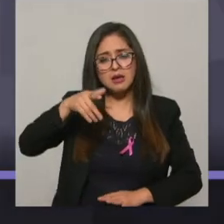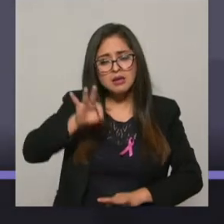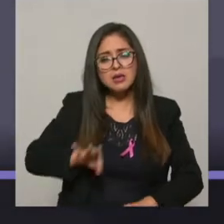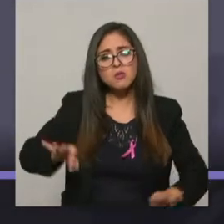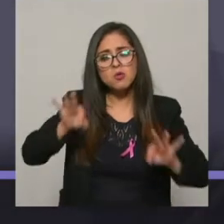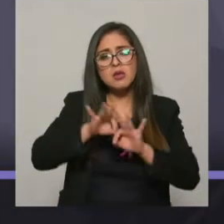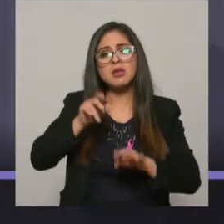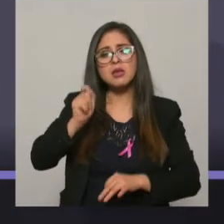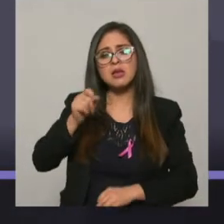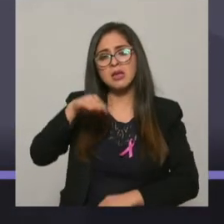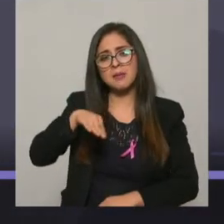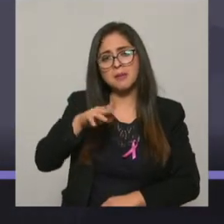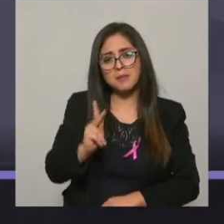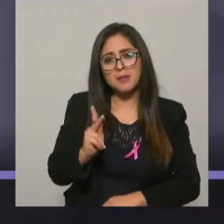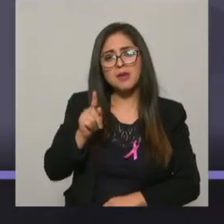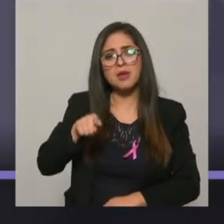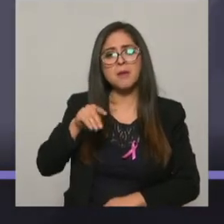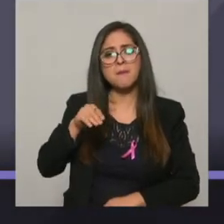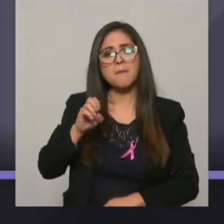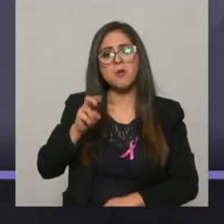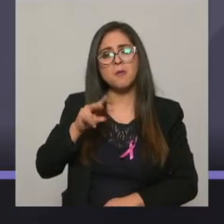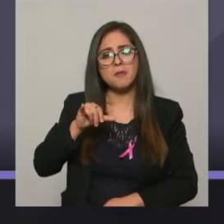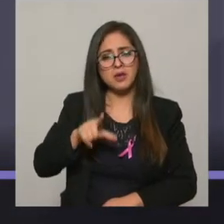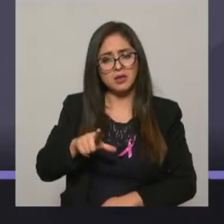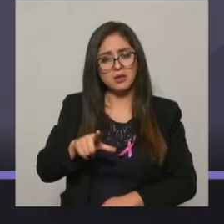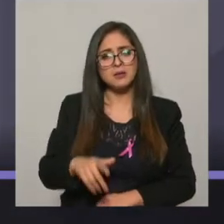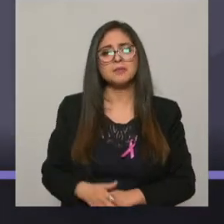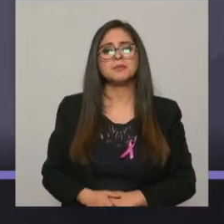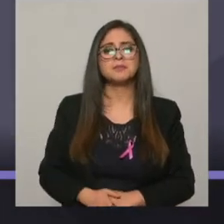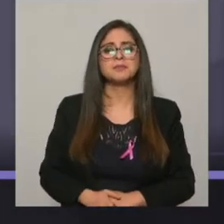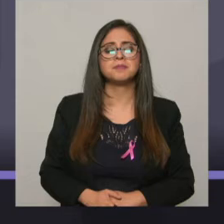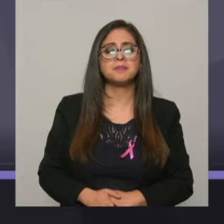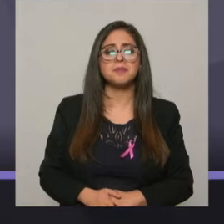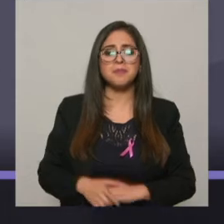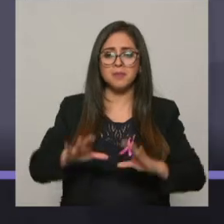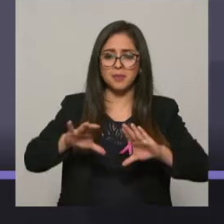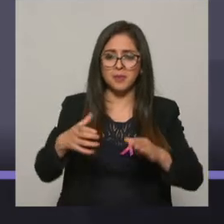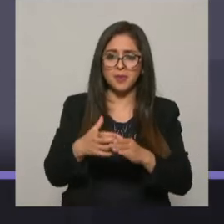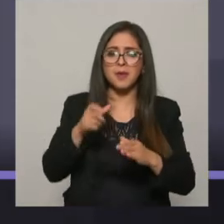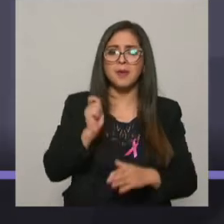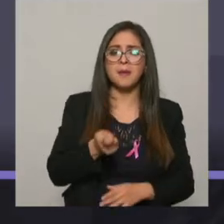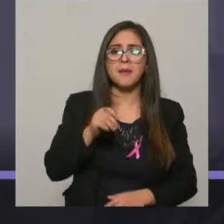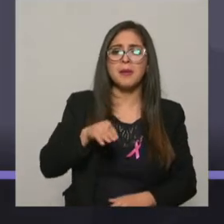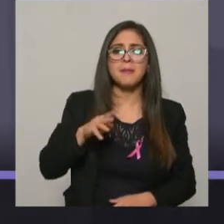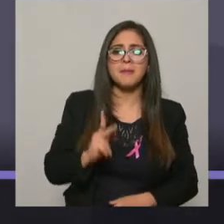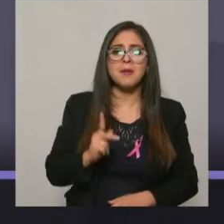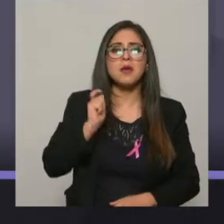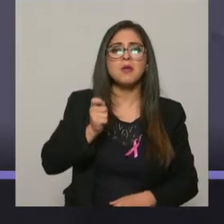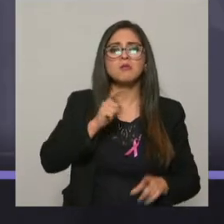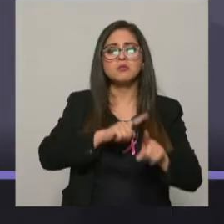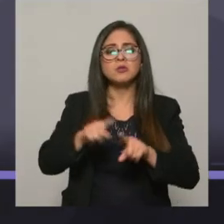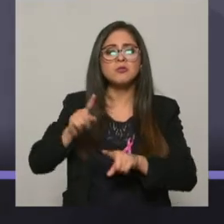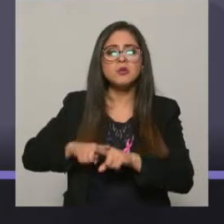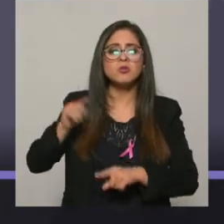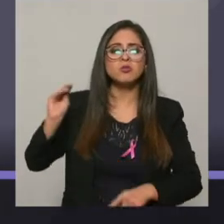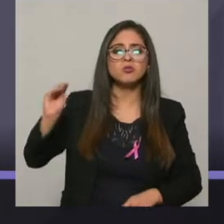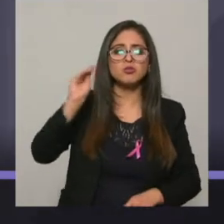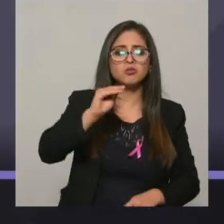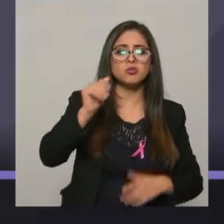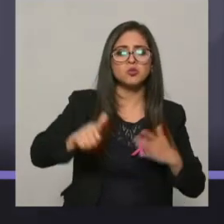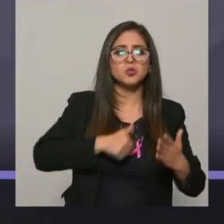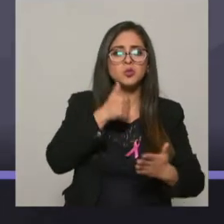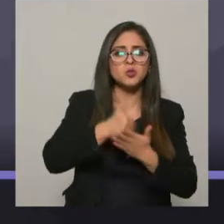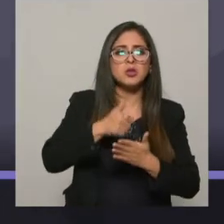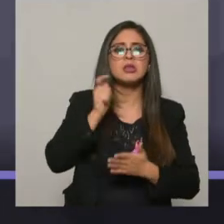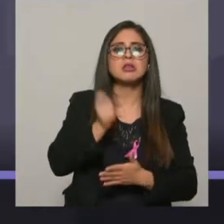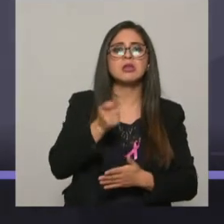el Ministerio Público Móvil. Y además, estos ministerios públicos comenzaron a rodar también por la ciudad. Era